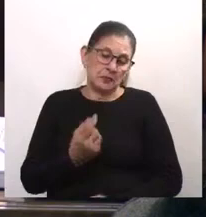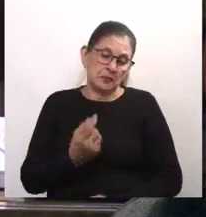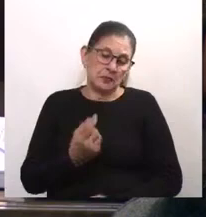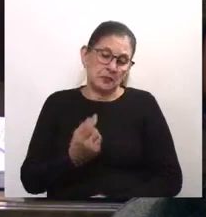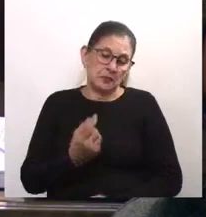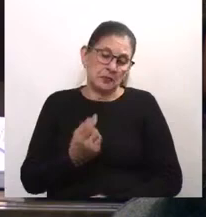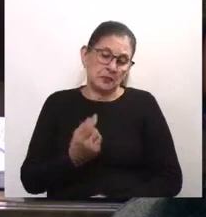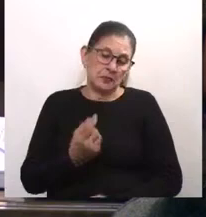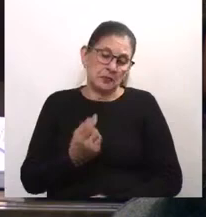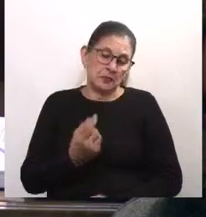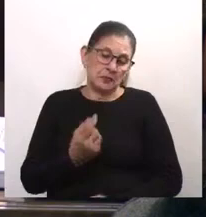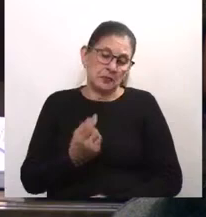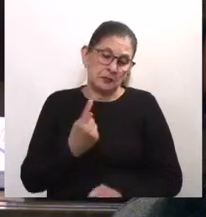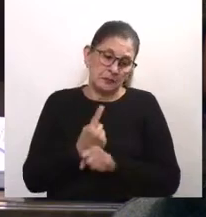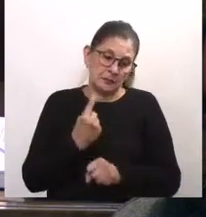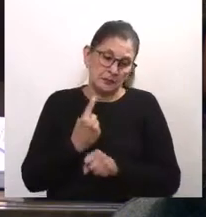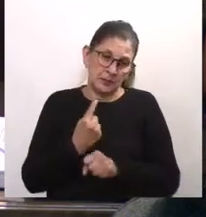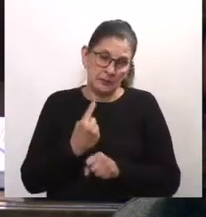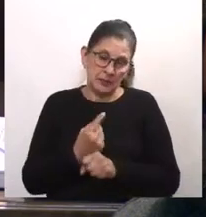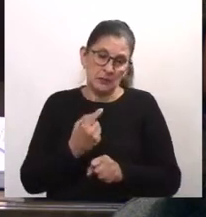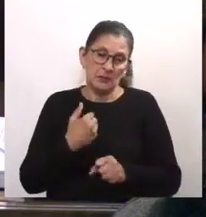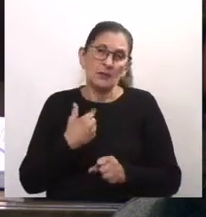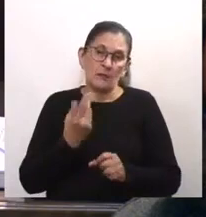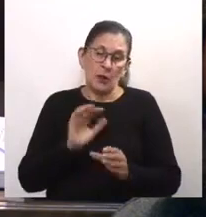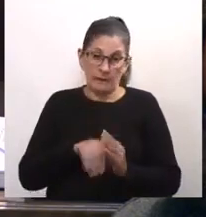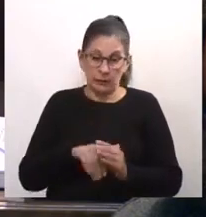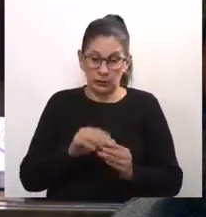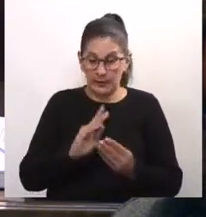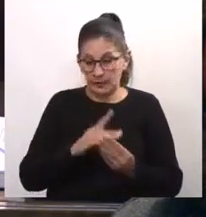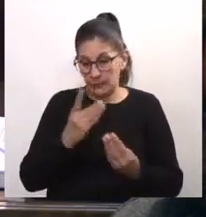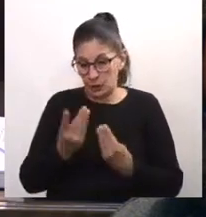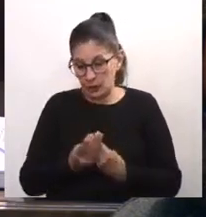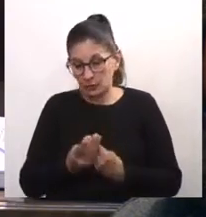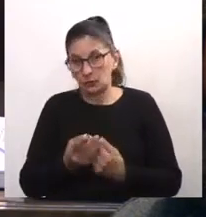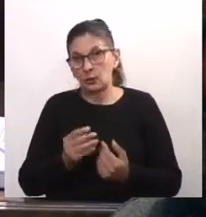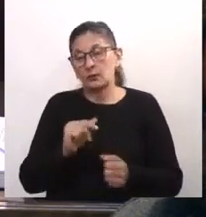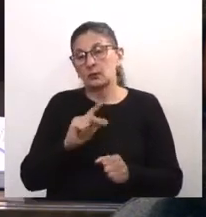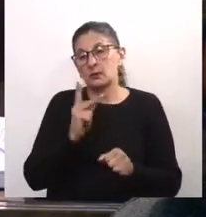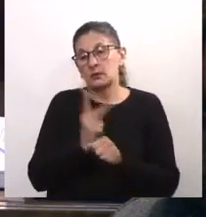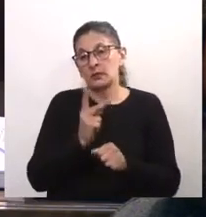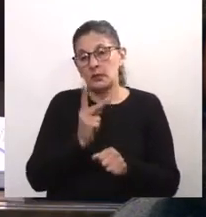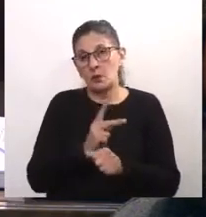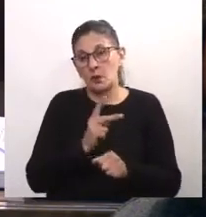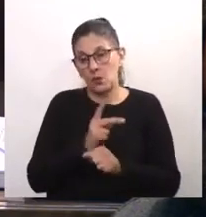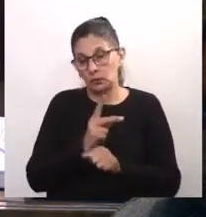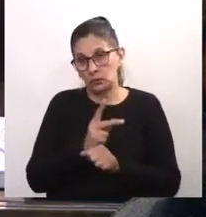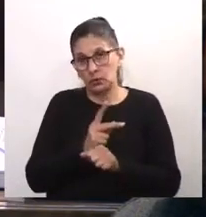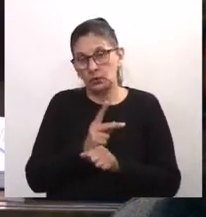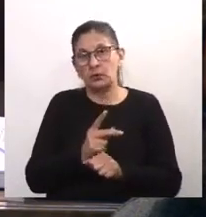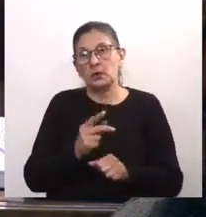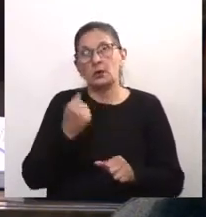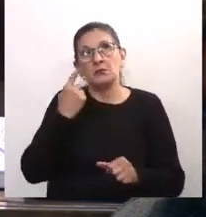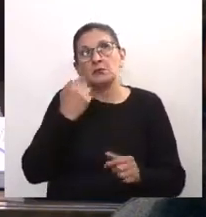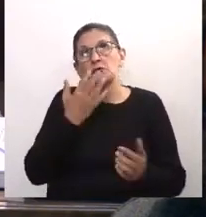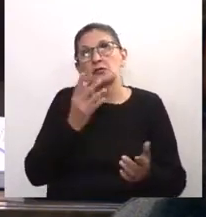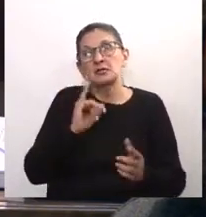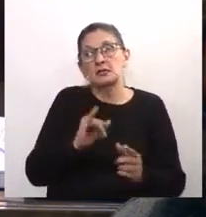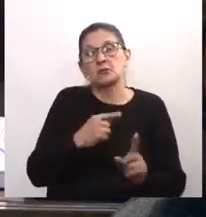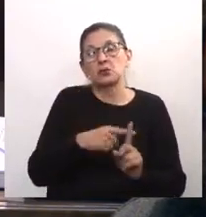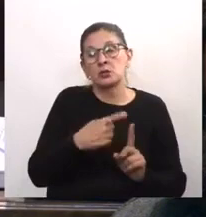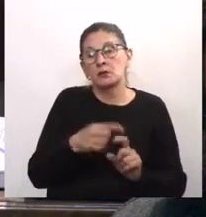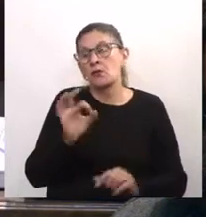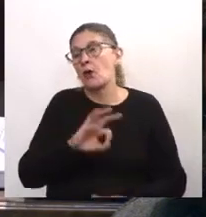No, yo primero voy a decir que voy a votar el proyecto. Segundo, quería hacer algún aporte, no sé si positivo o negativo, pero algún